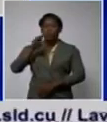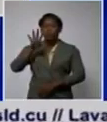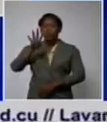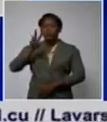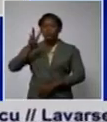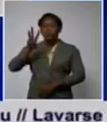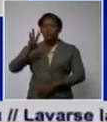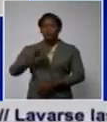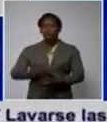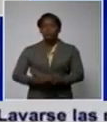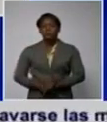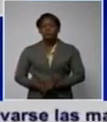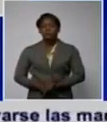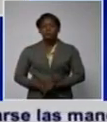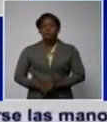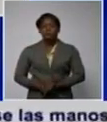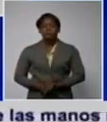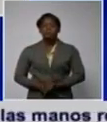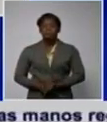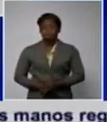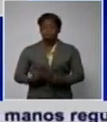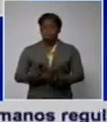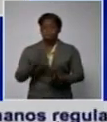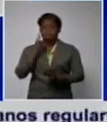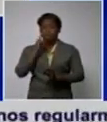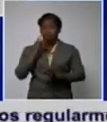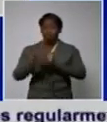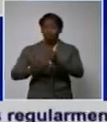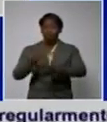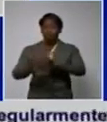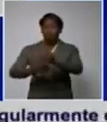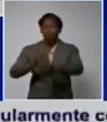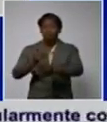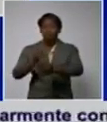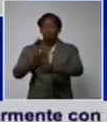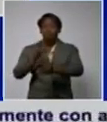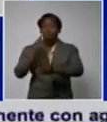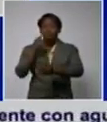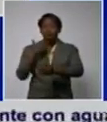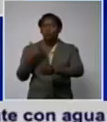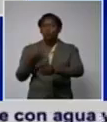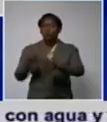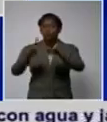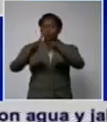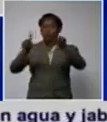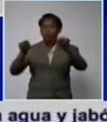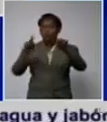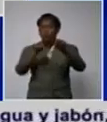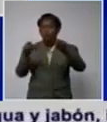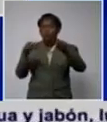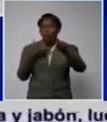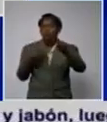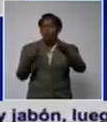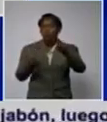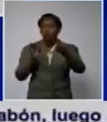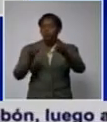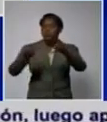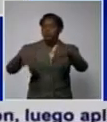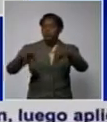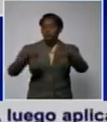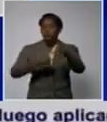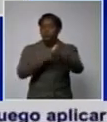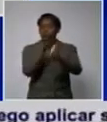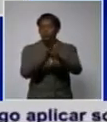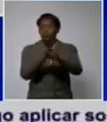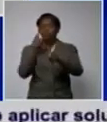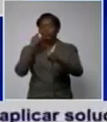0,43%. Como pueden ver, todavía Cuba con una situación epidemiológica muy compleja, con